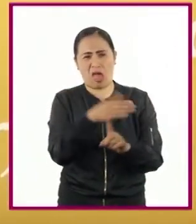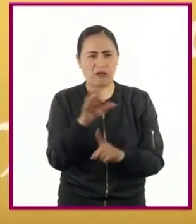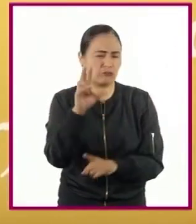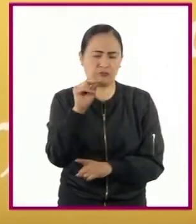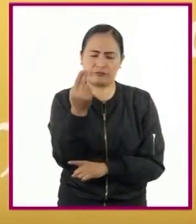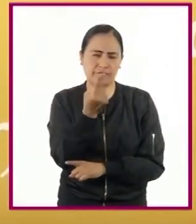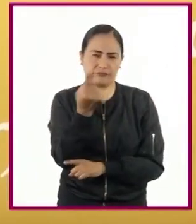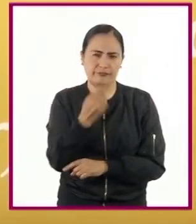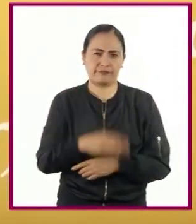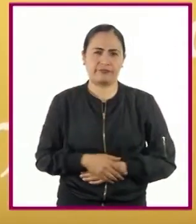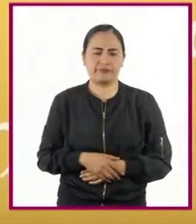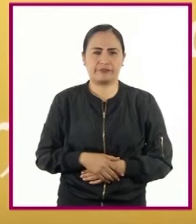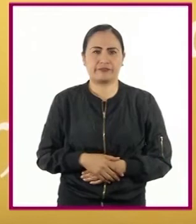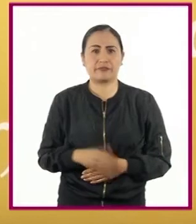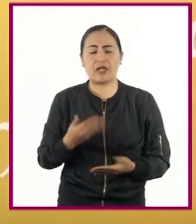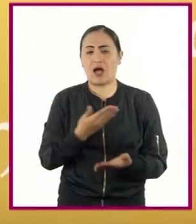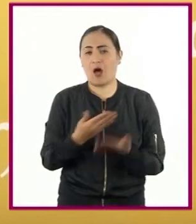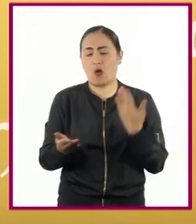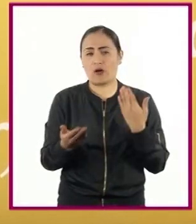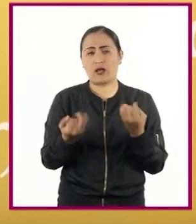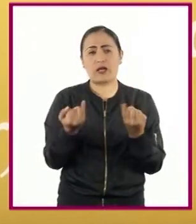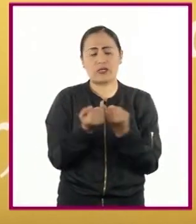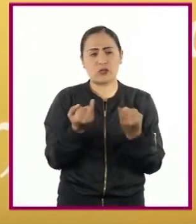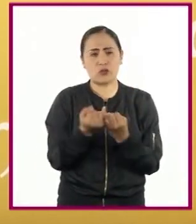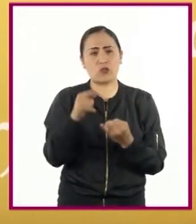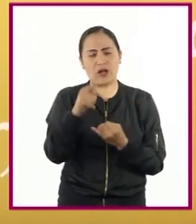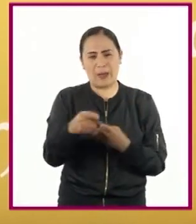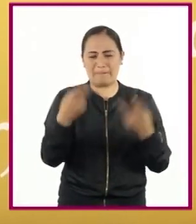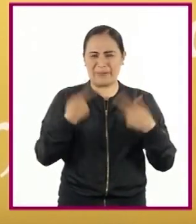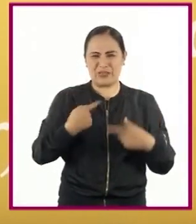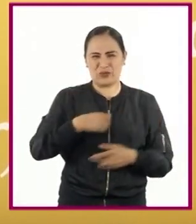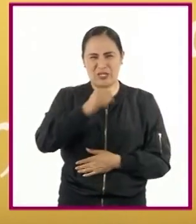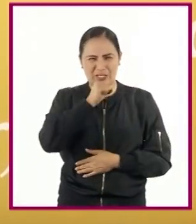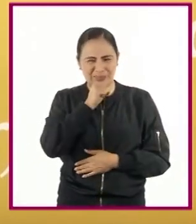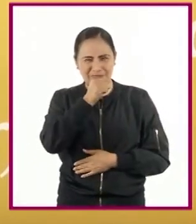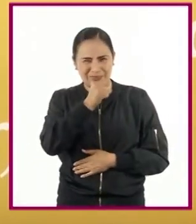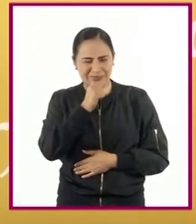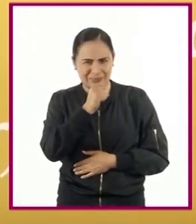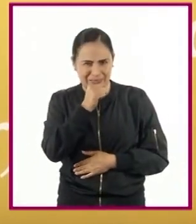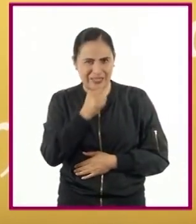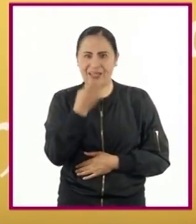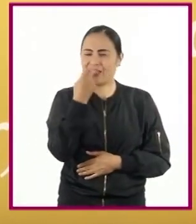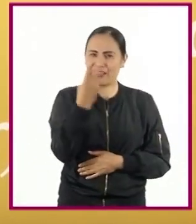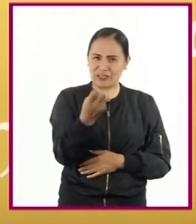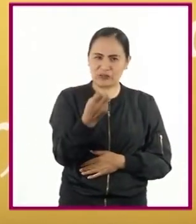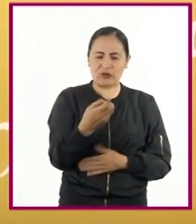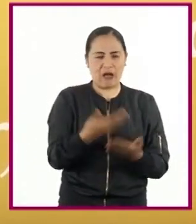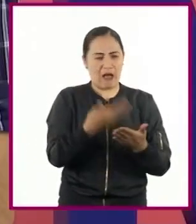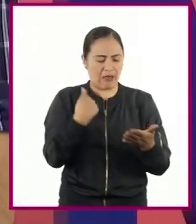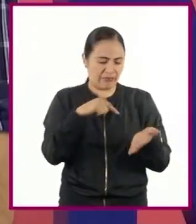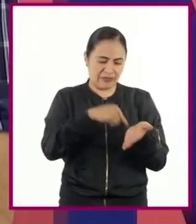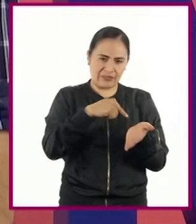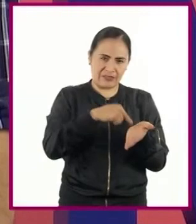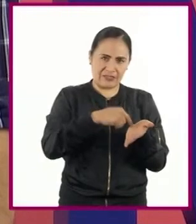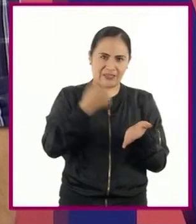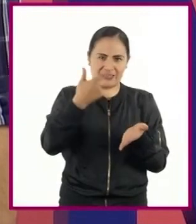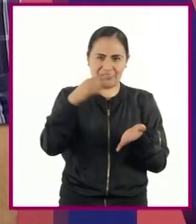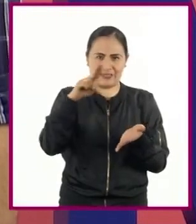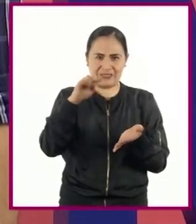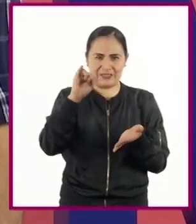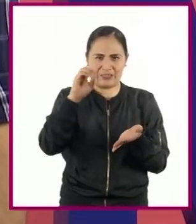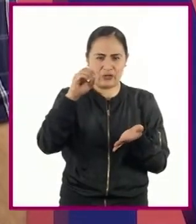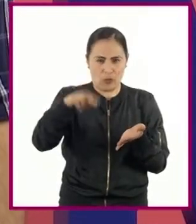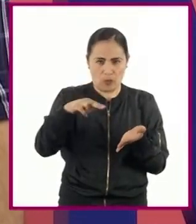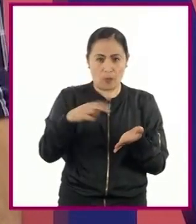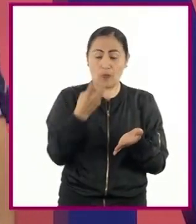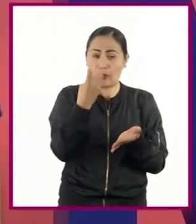es, también vimos que todo lo que escuchamos en voz de los locutores está previamente señalado en el guión de radio, de ahí la